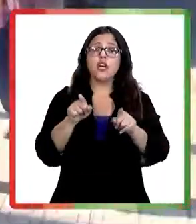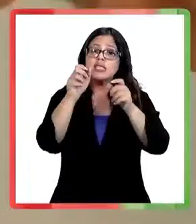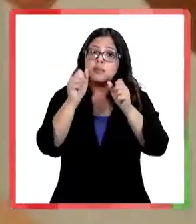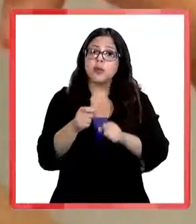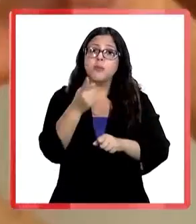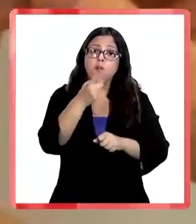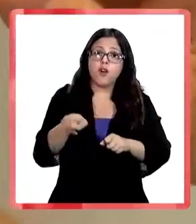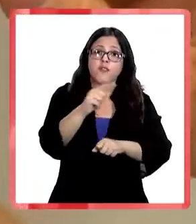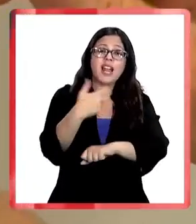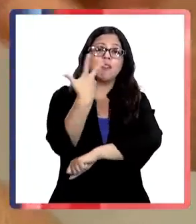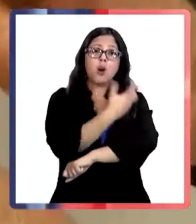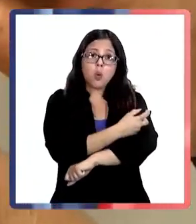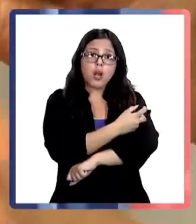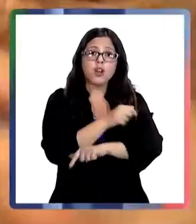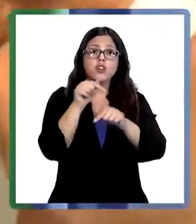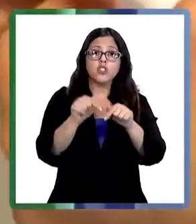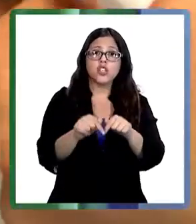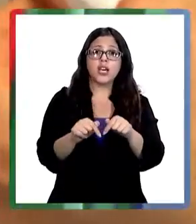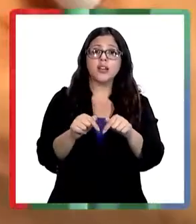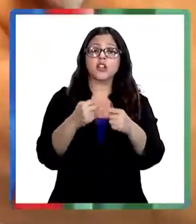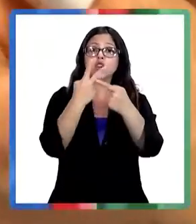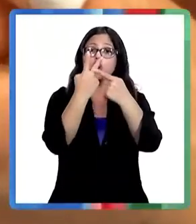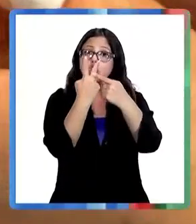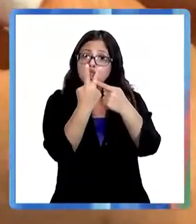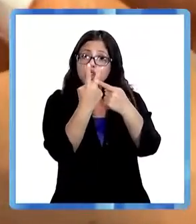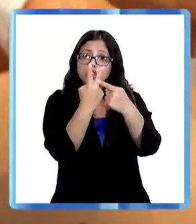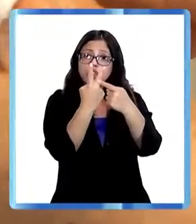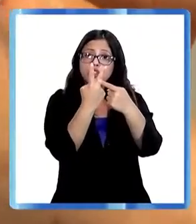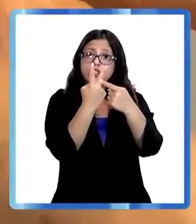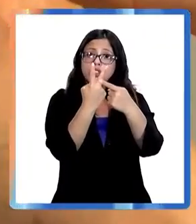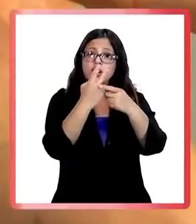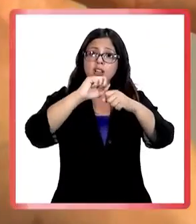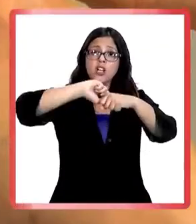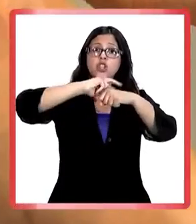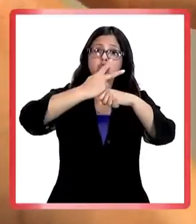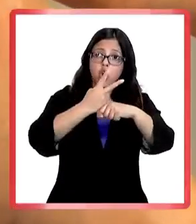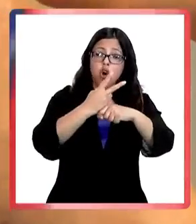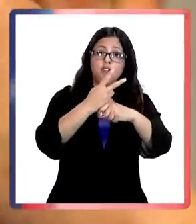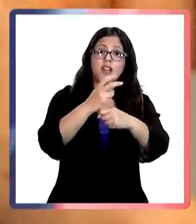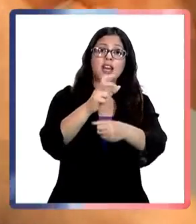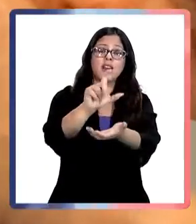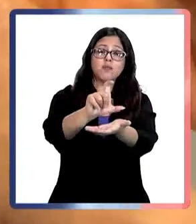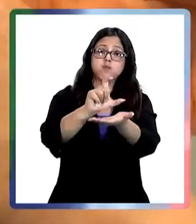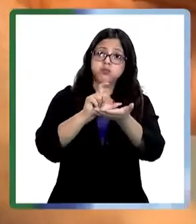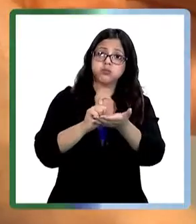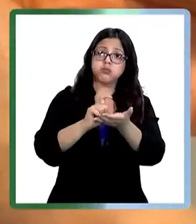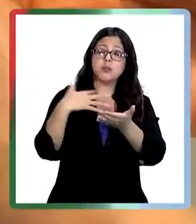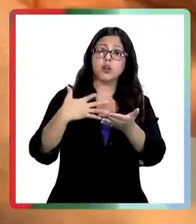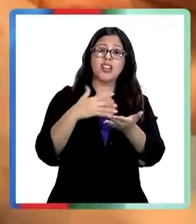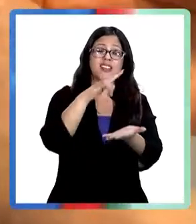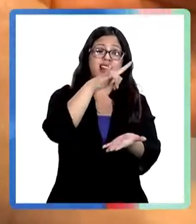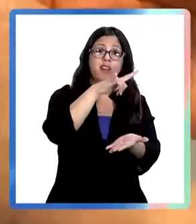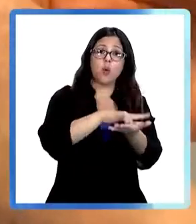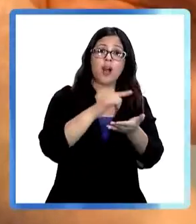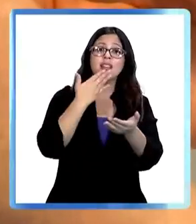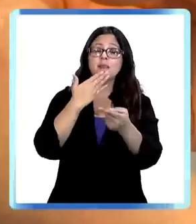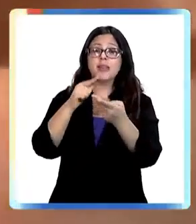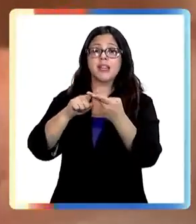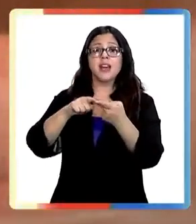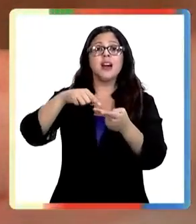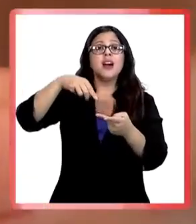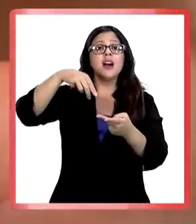de revacunarnos y esta vez con 2 cepas que fueron importantes, la original y